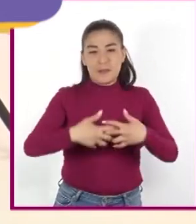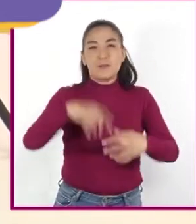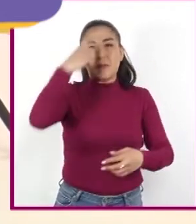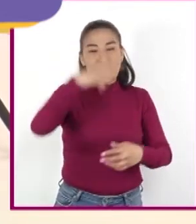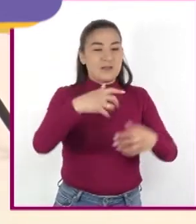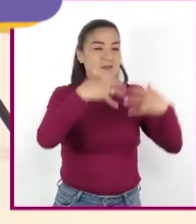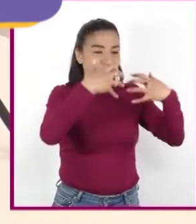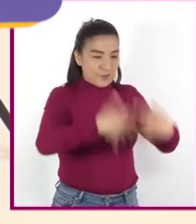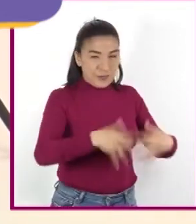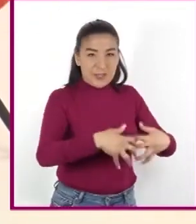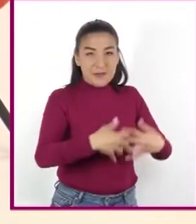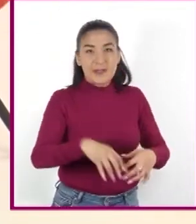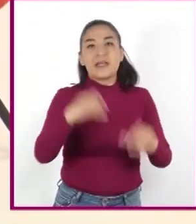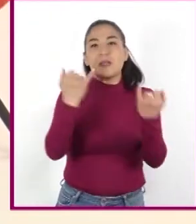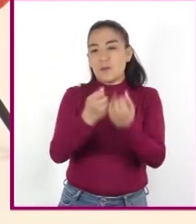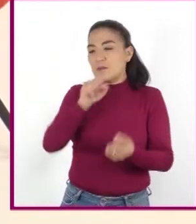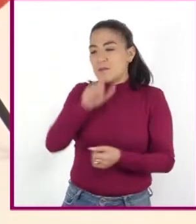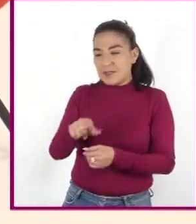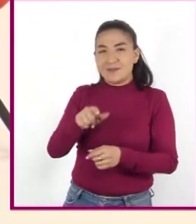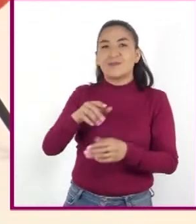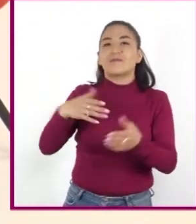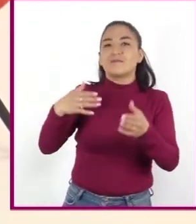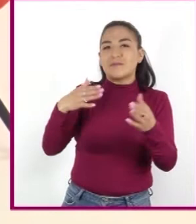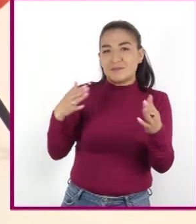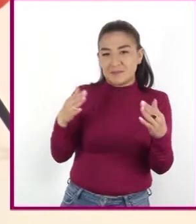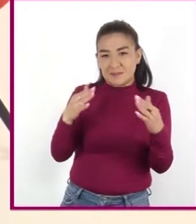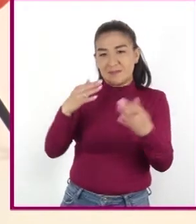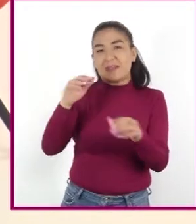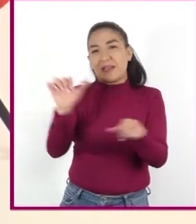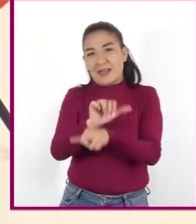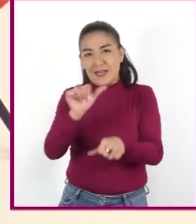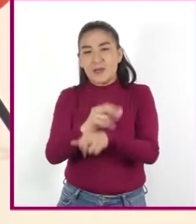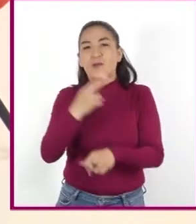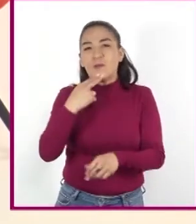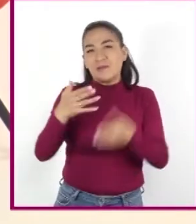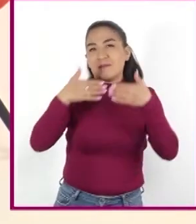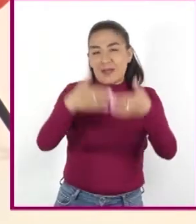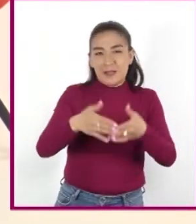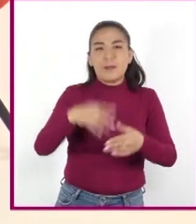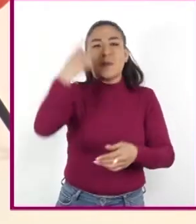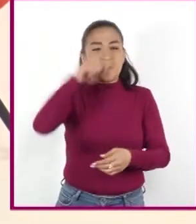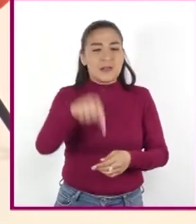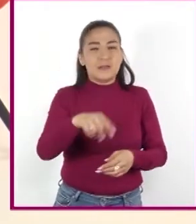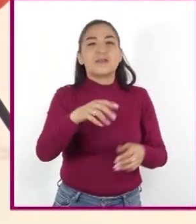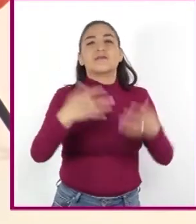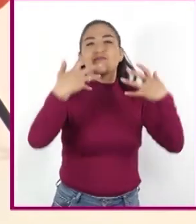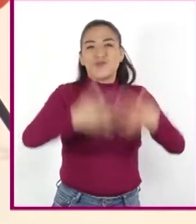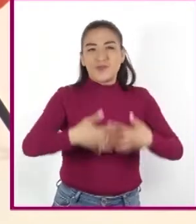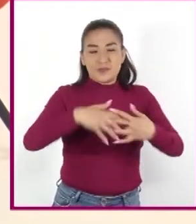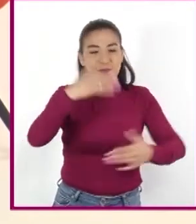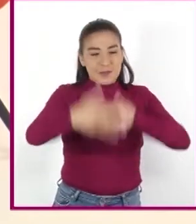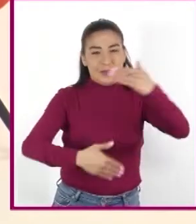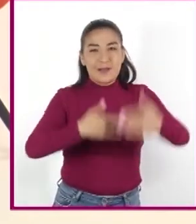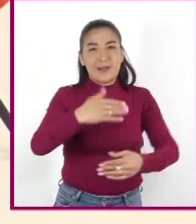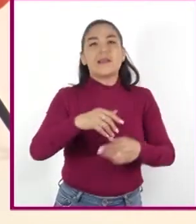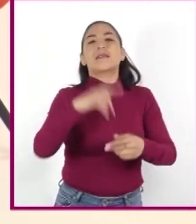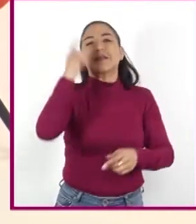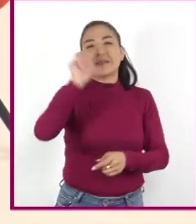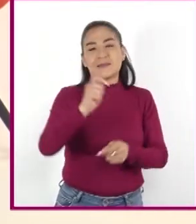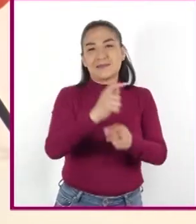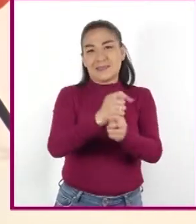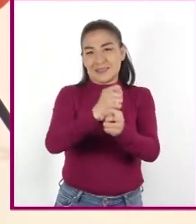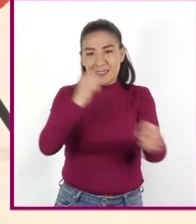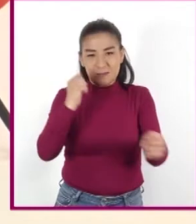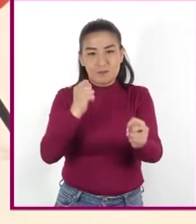fábricas. El impacto que tuvo el uso de estos recursos se evidenció en el desarrollo de la industria y los transportes,